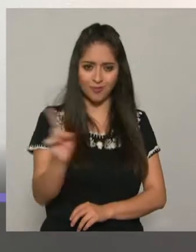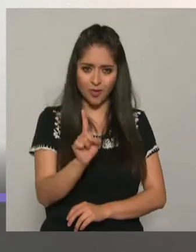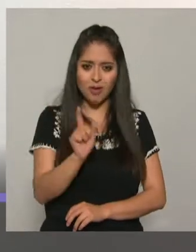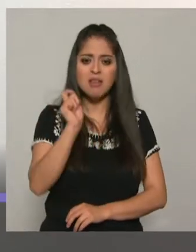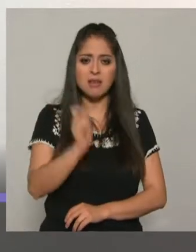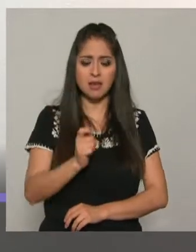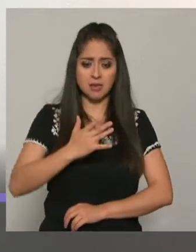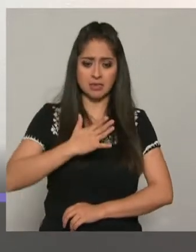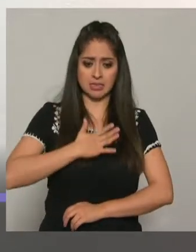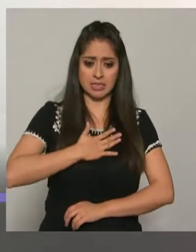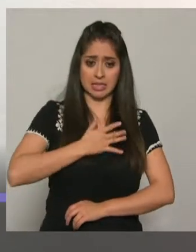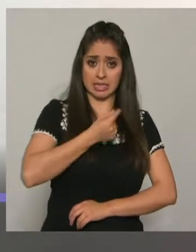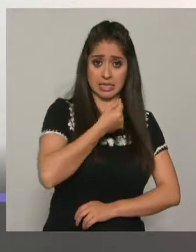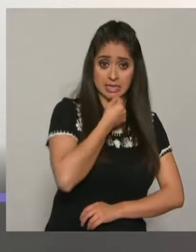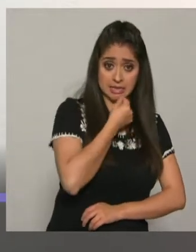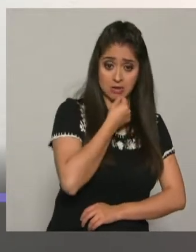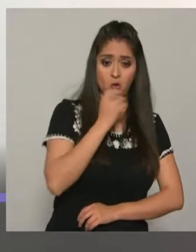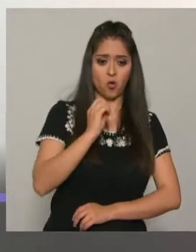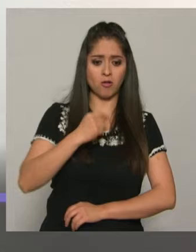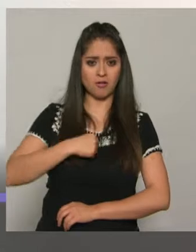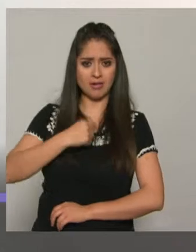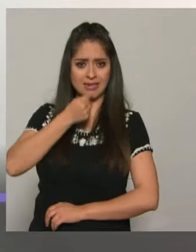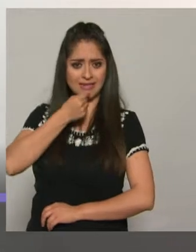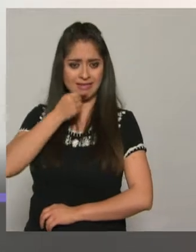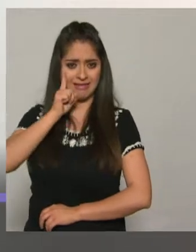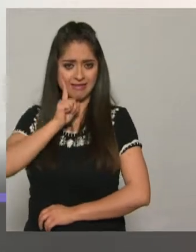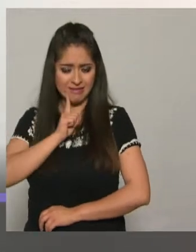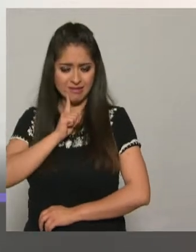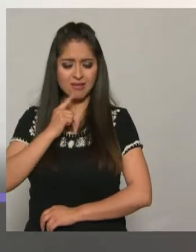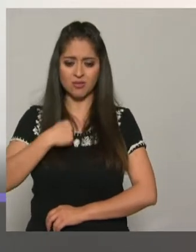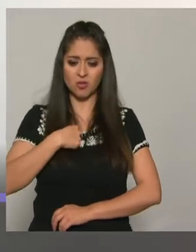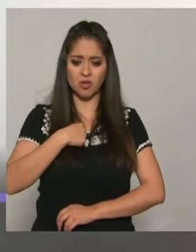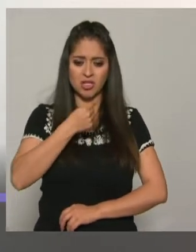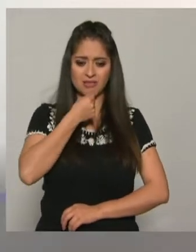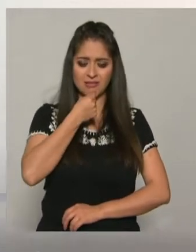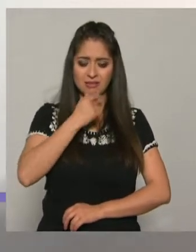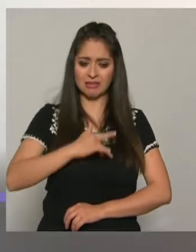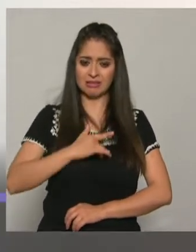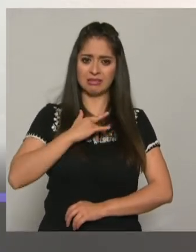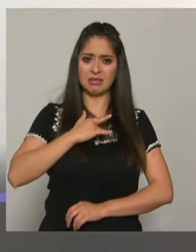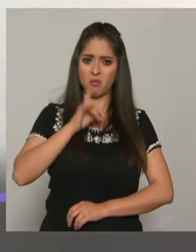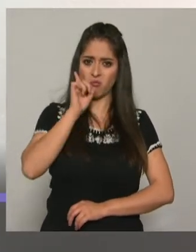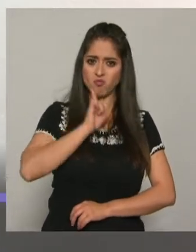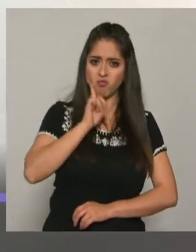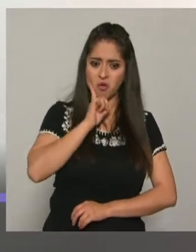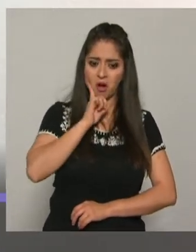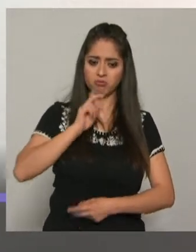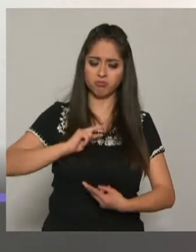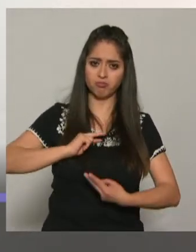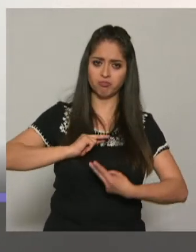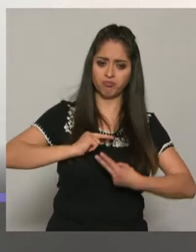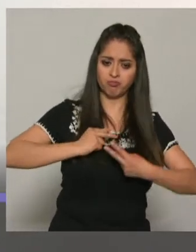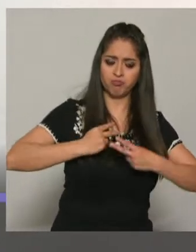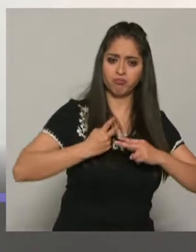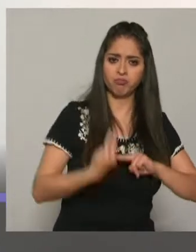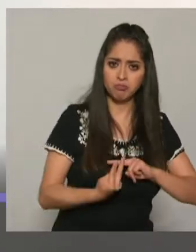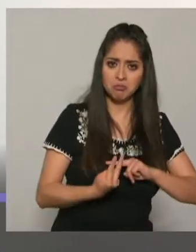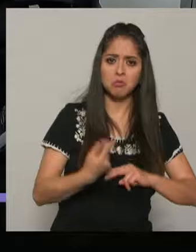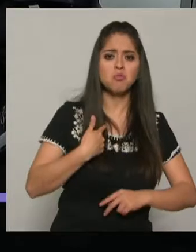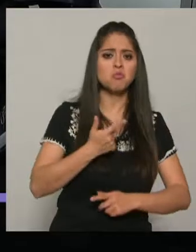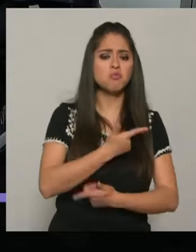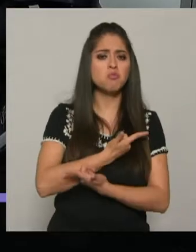es que un niño o una niña que se autoperciben con el sexo opuesto, ¿sí?, van a poderlo hacer así en la